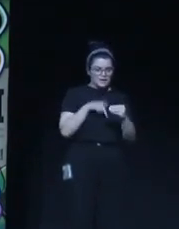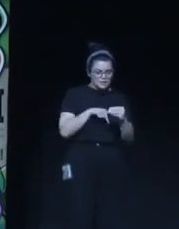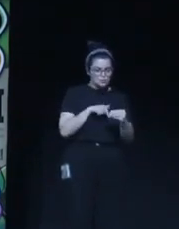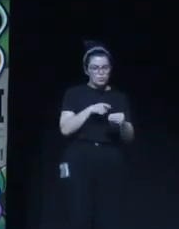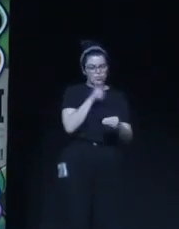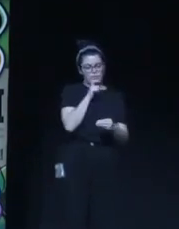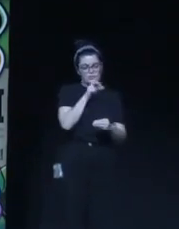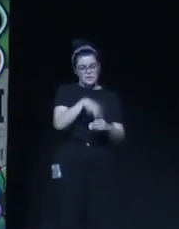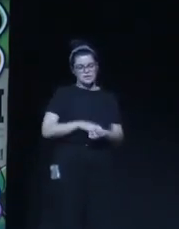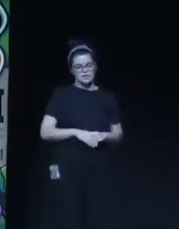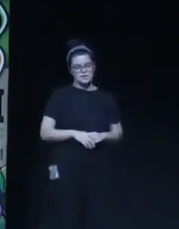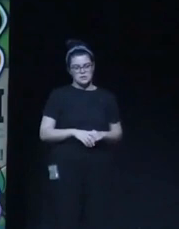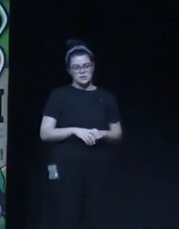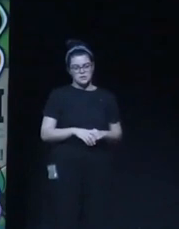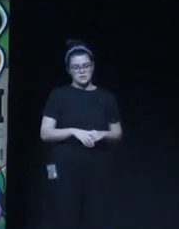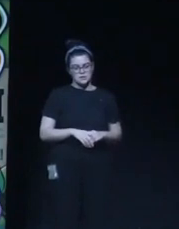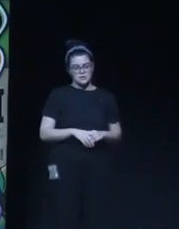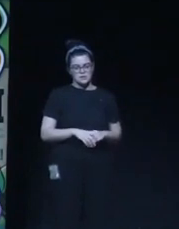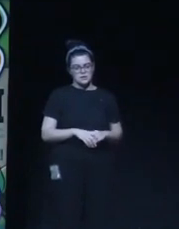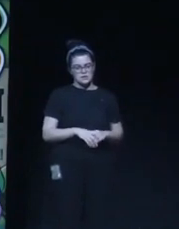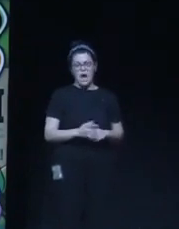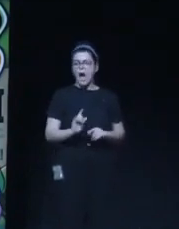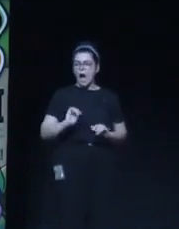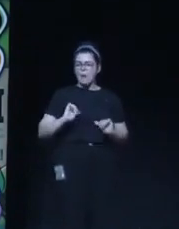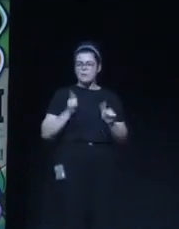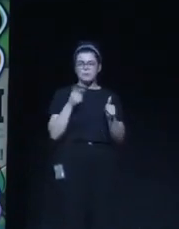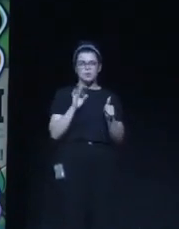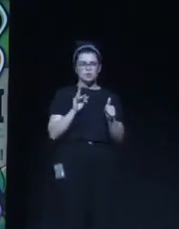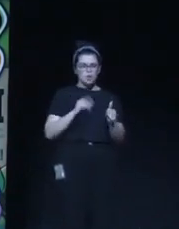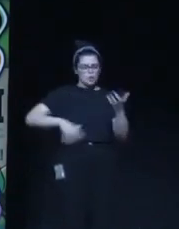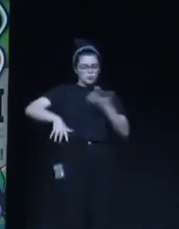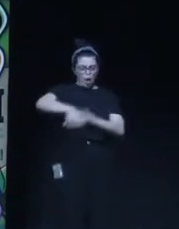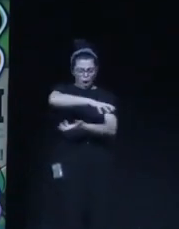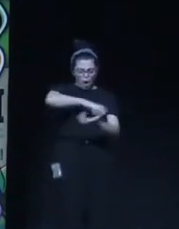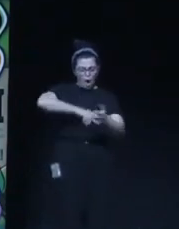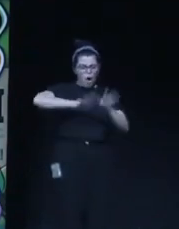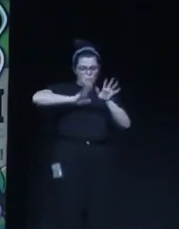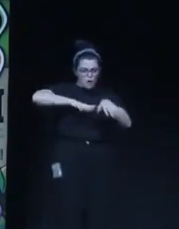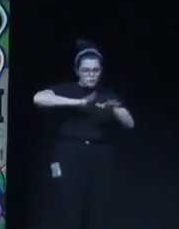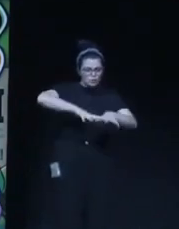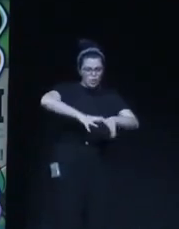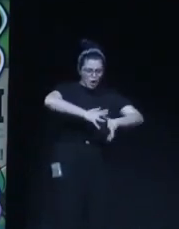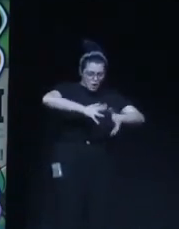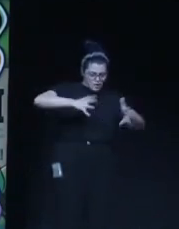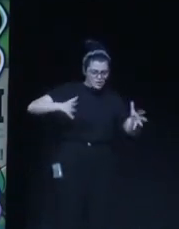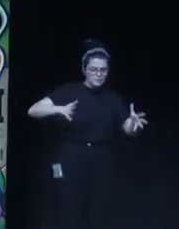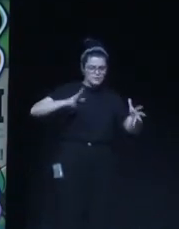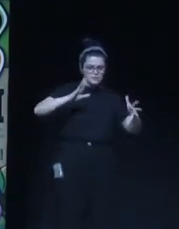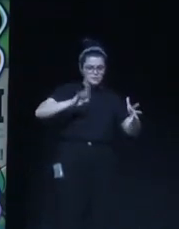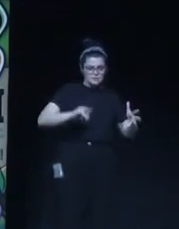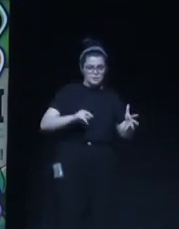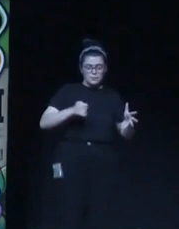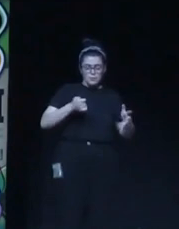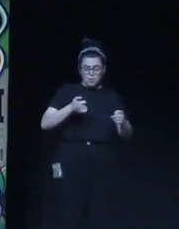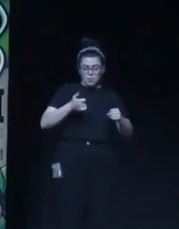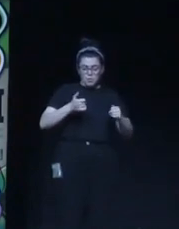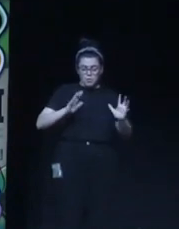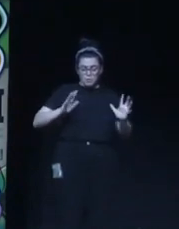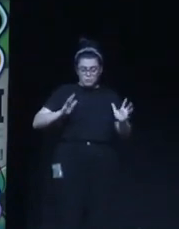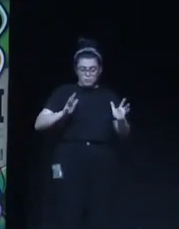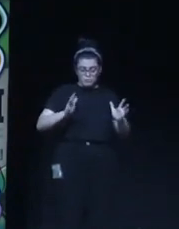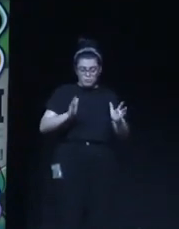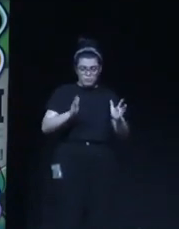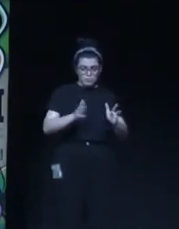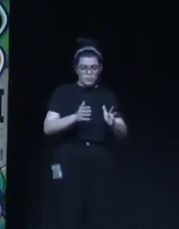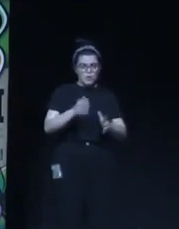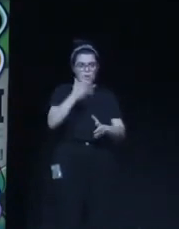principio, claro que hubo grandes movimientos y hubo manifestaciones muy importantes, y cuando llegaron los grandes hornos, aquellos no se nos